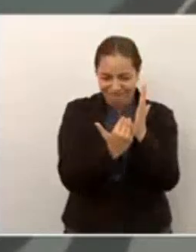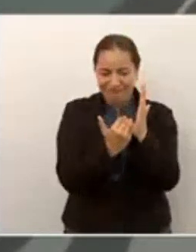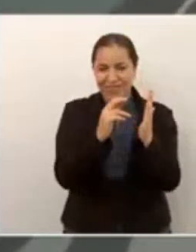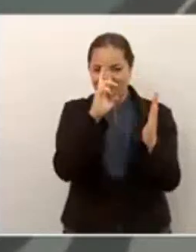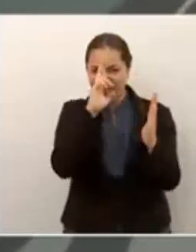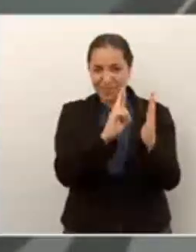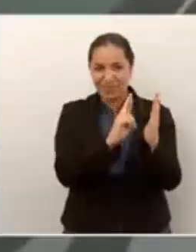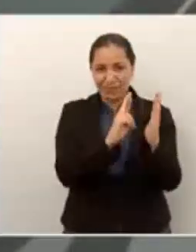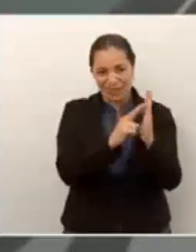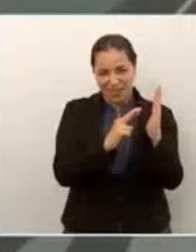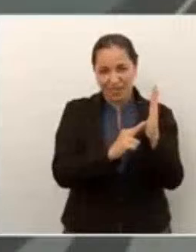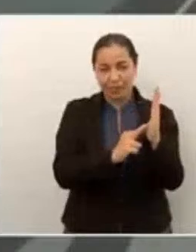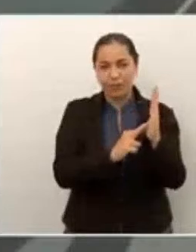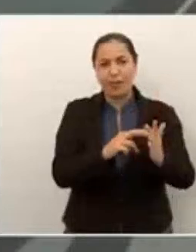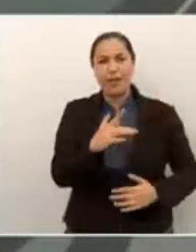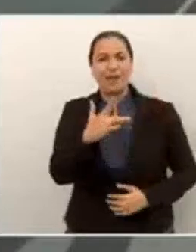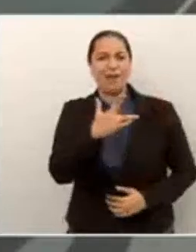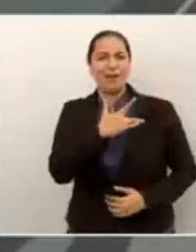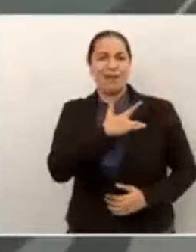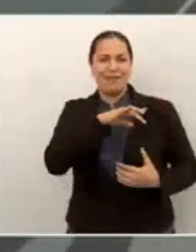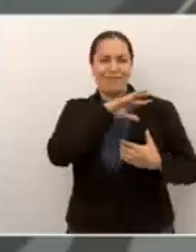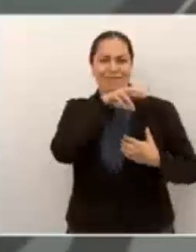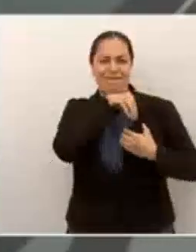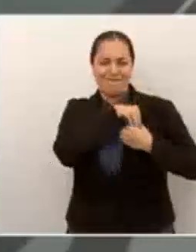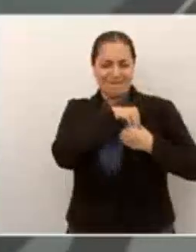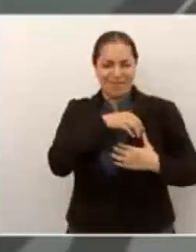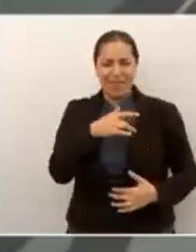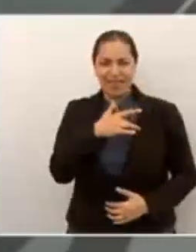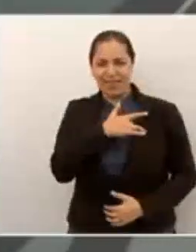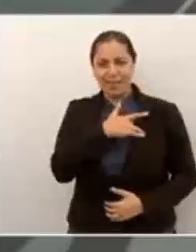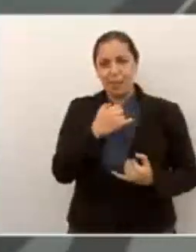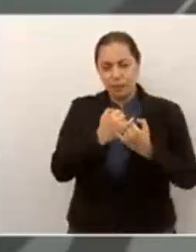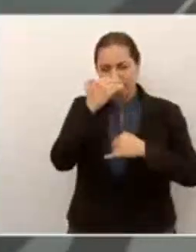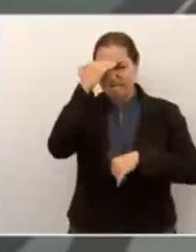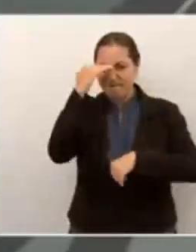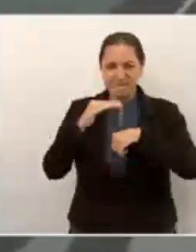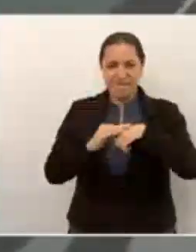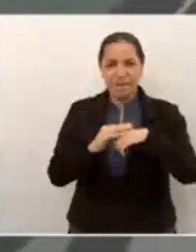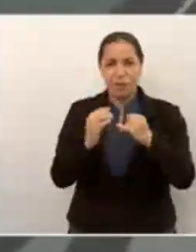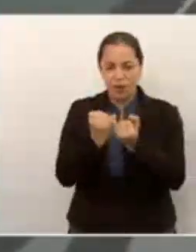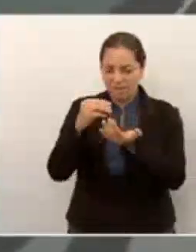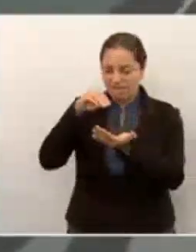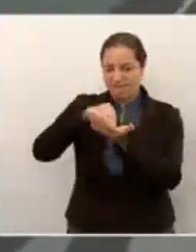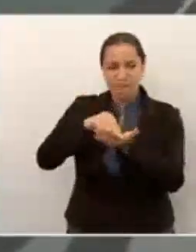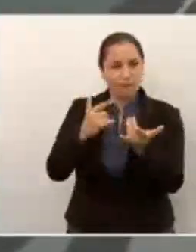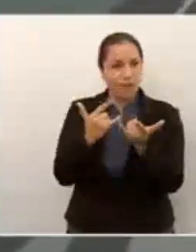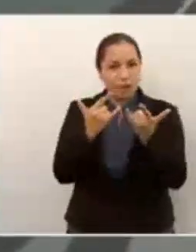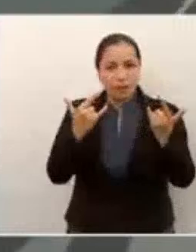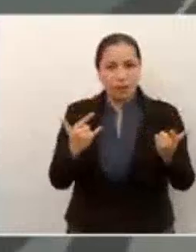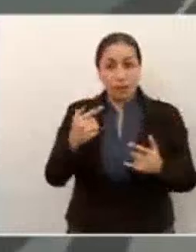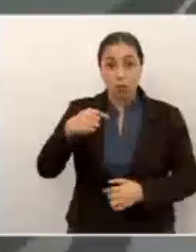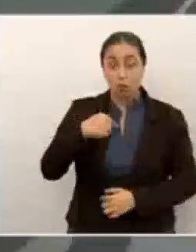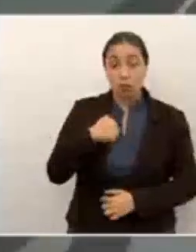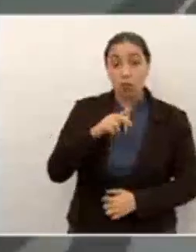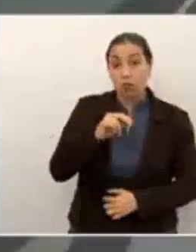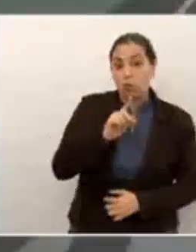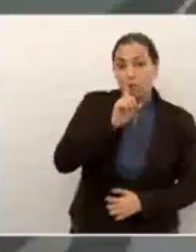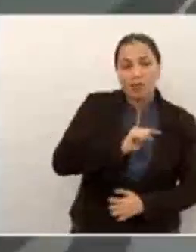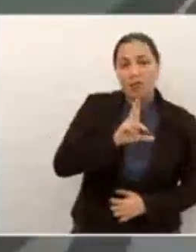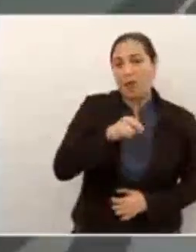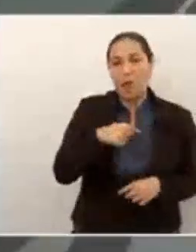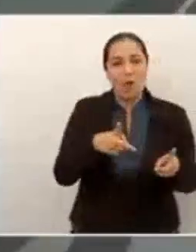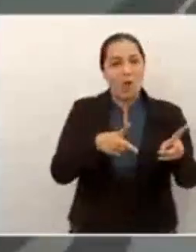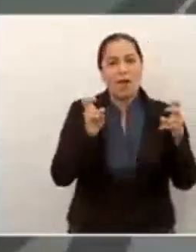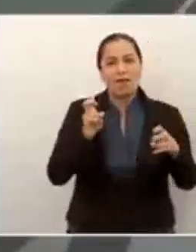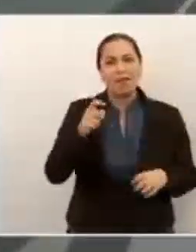lo llevamos en el corazón, en la mente y en la historia. Nosotros no mentimos, no robamos y